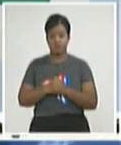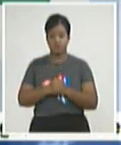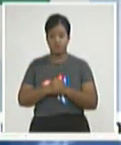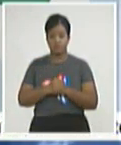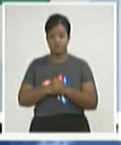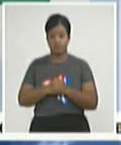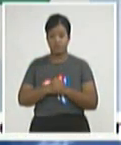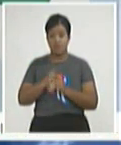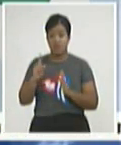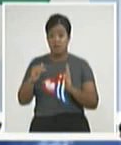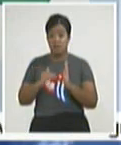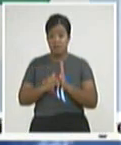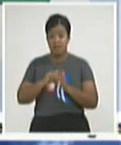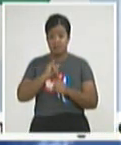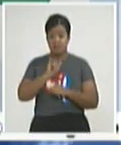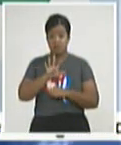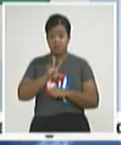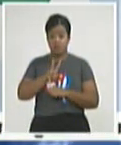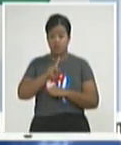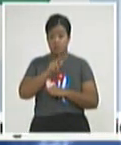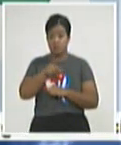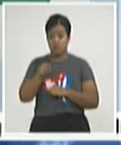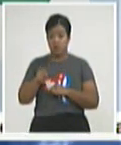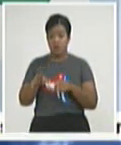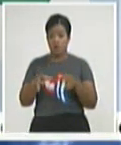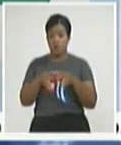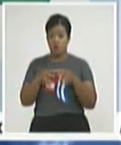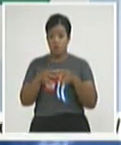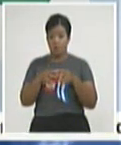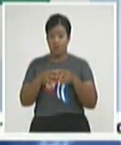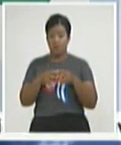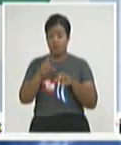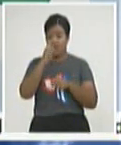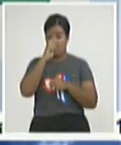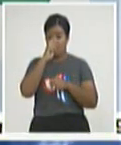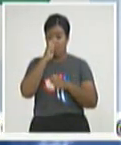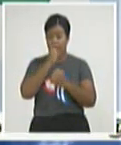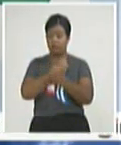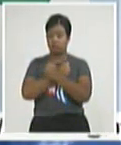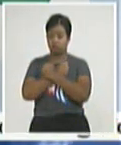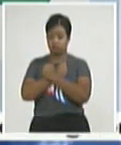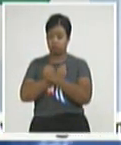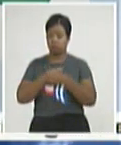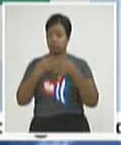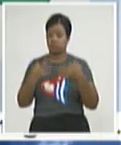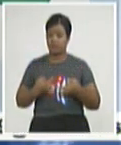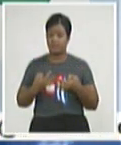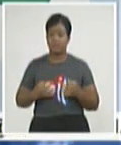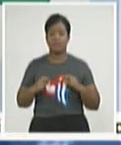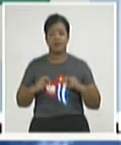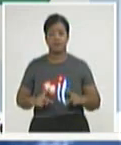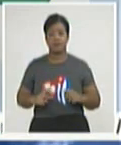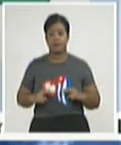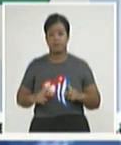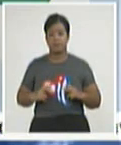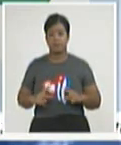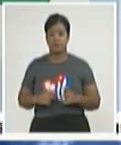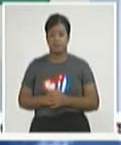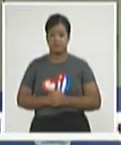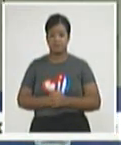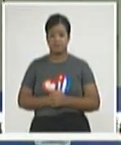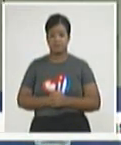1.652 personas en este grupo de edad de mucho riesgo, como siempre reitero. El gráfico